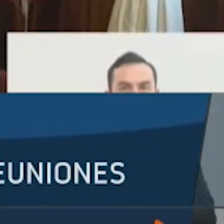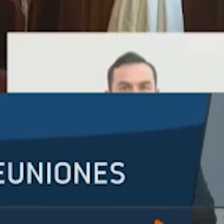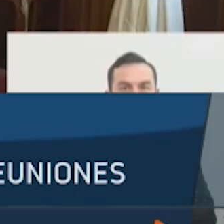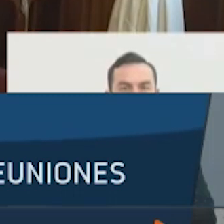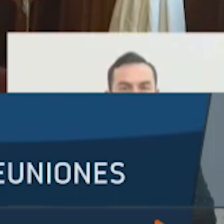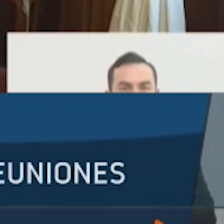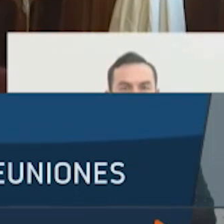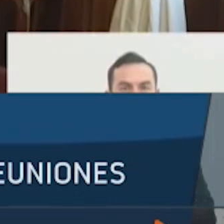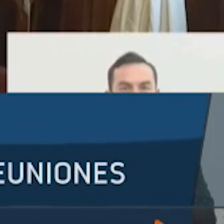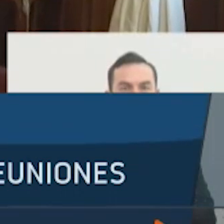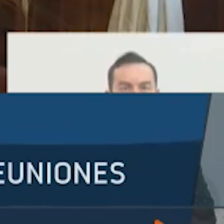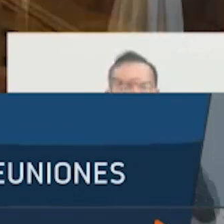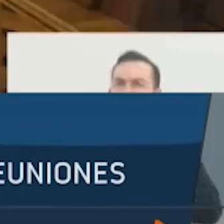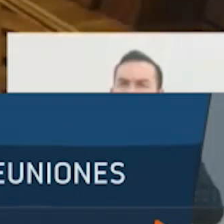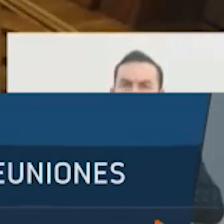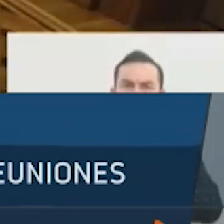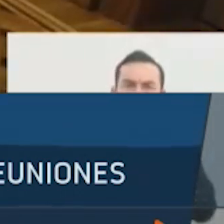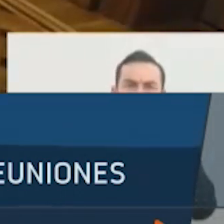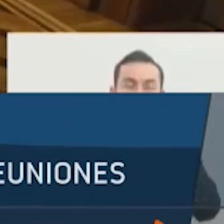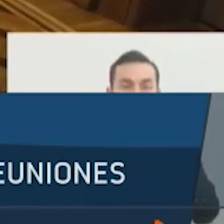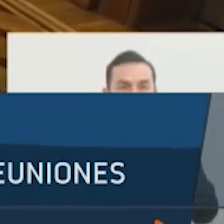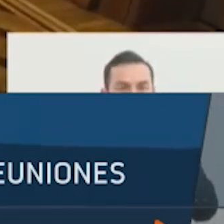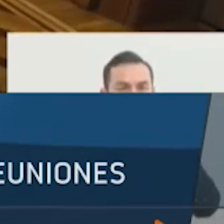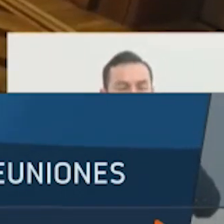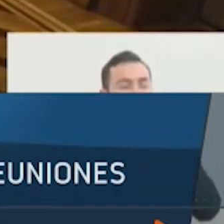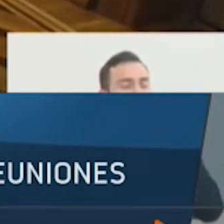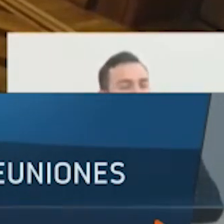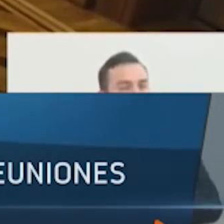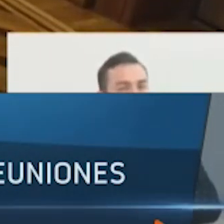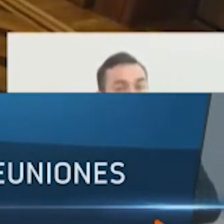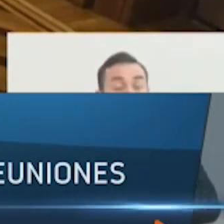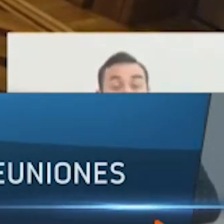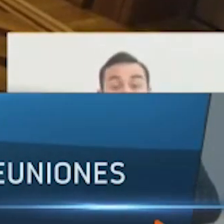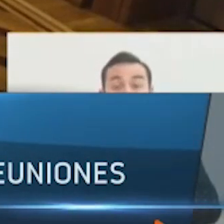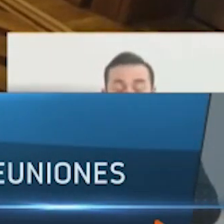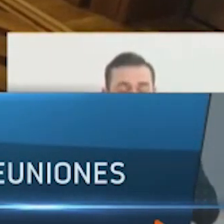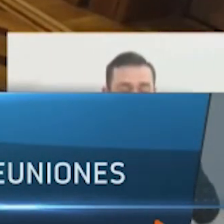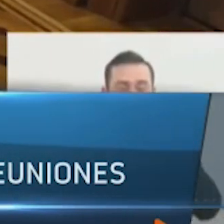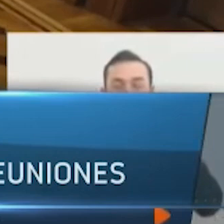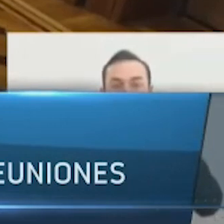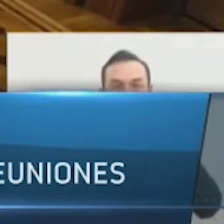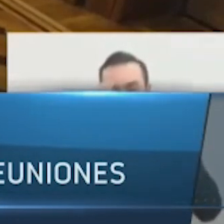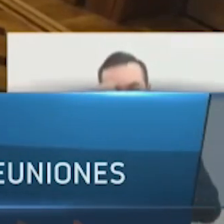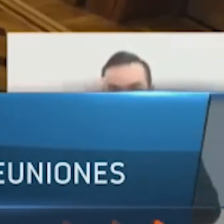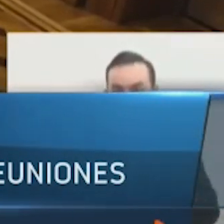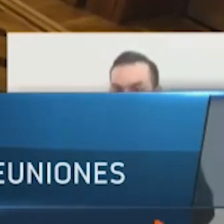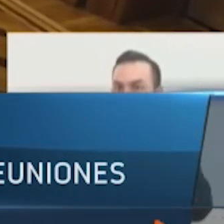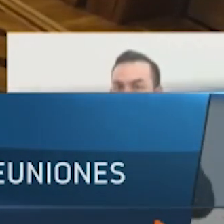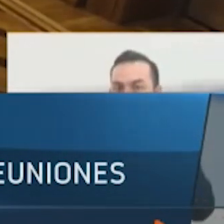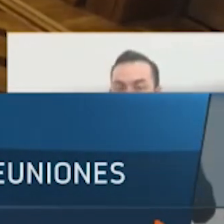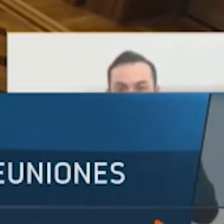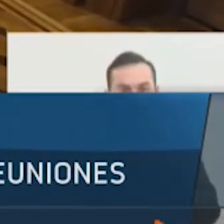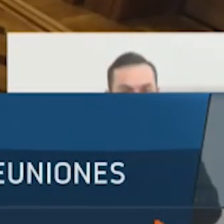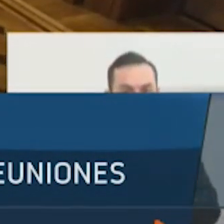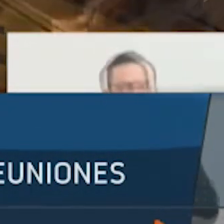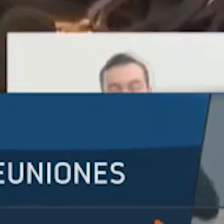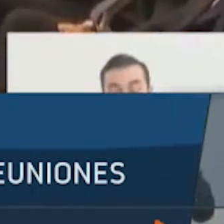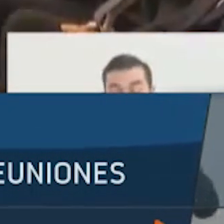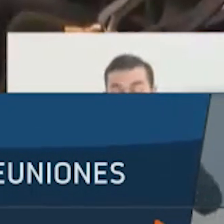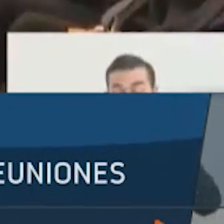fue recibido por Victoria villarruel presidenta de ese órgano y al mismo tiempo vicepresidenta